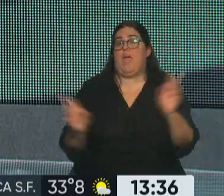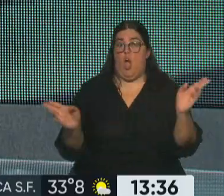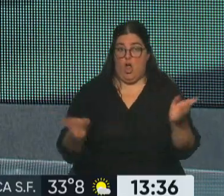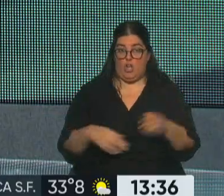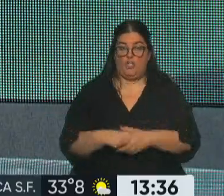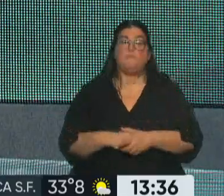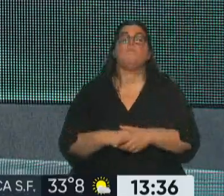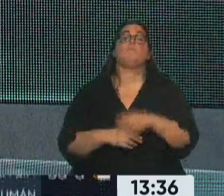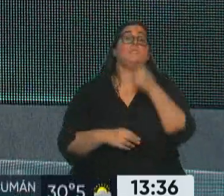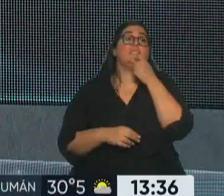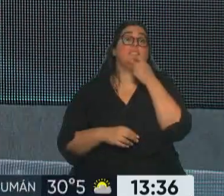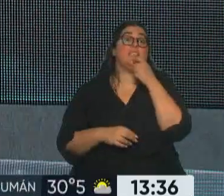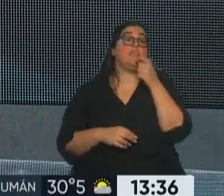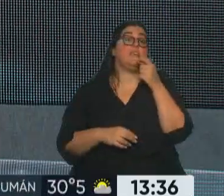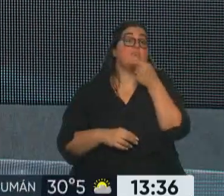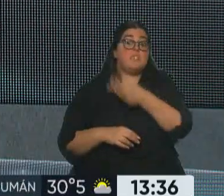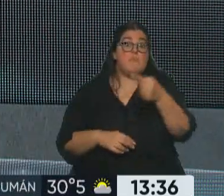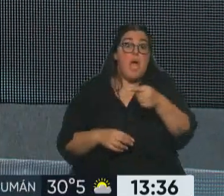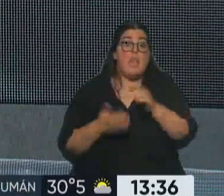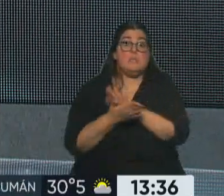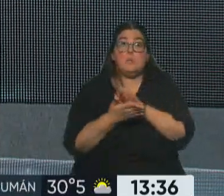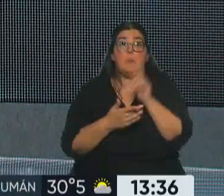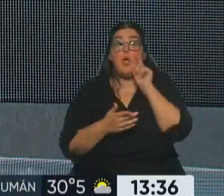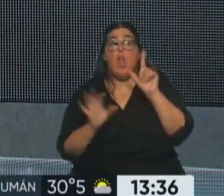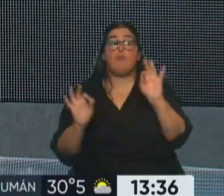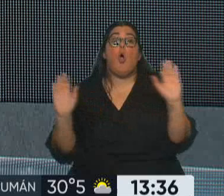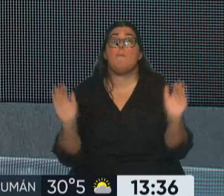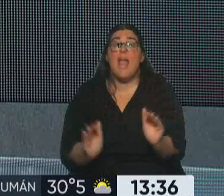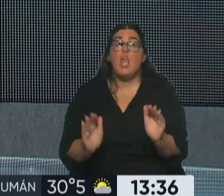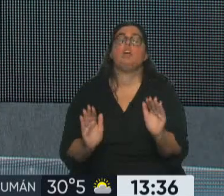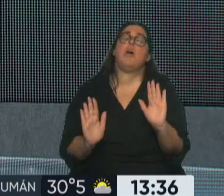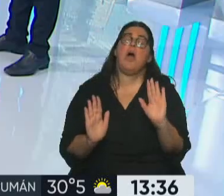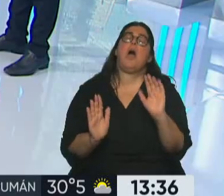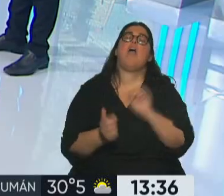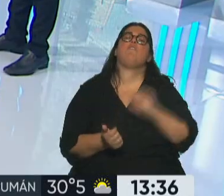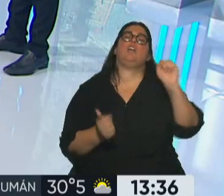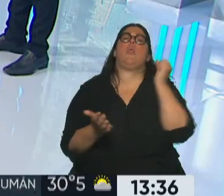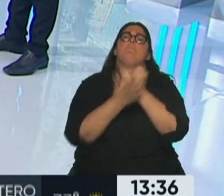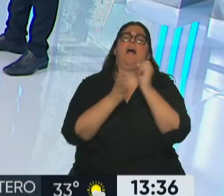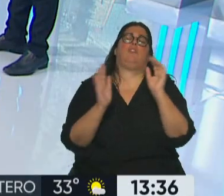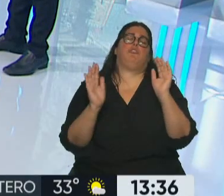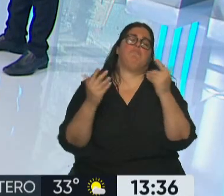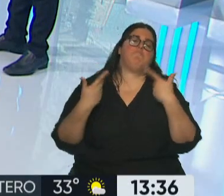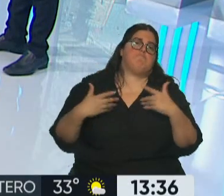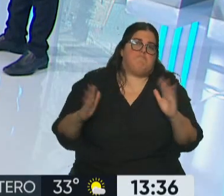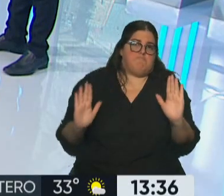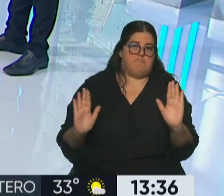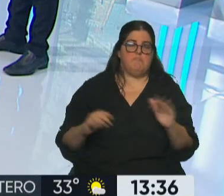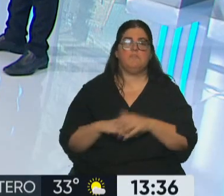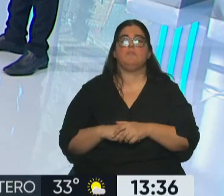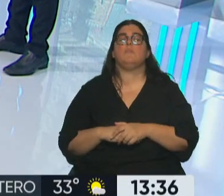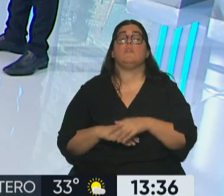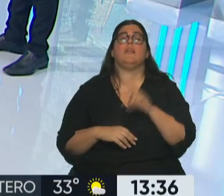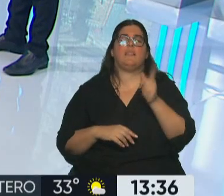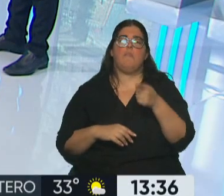de resolverse Durante las próximas semanas o al menos disminuir no debería tener un impacto inflacionario grave lo que sí tuvo y también muestra la